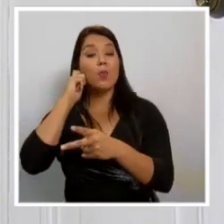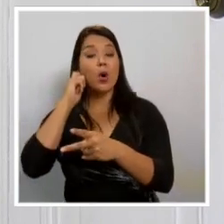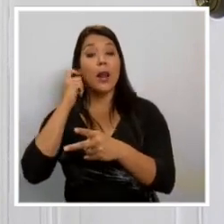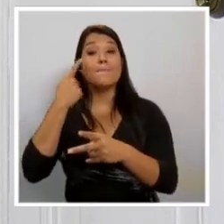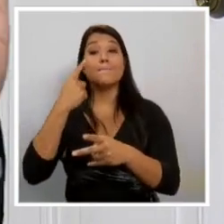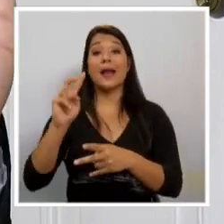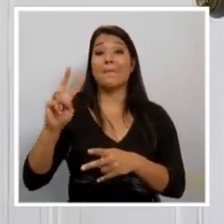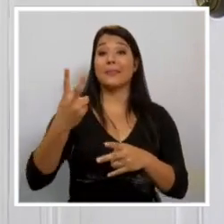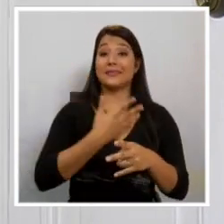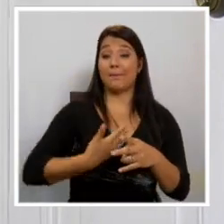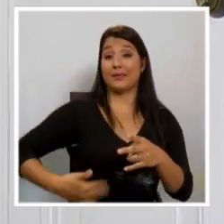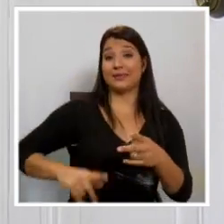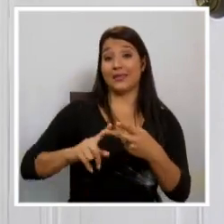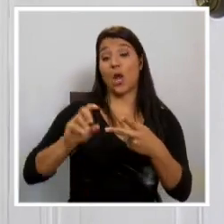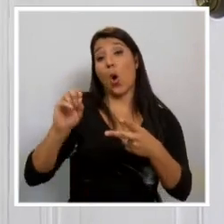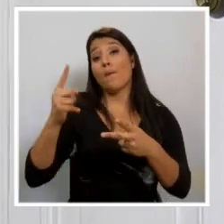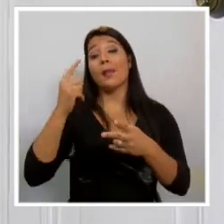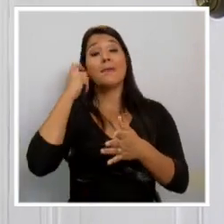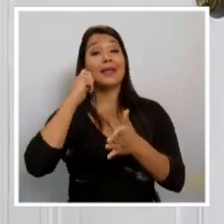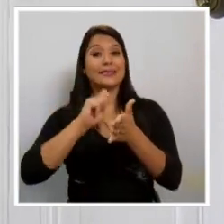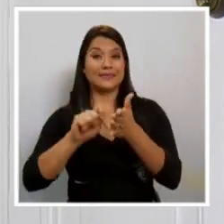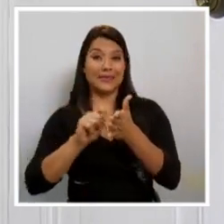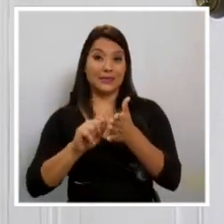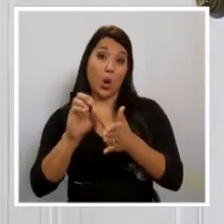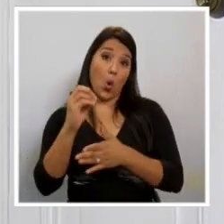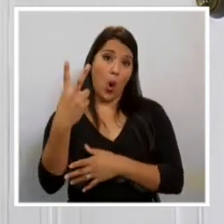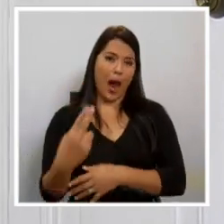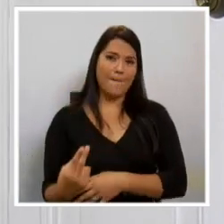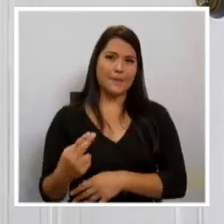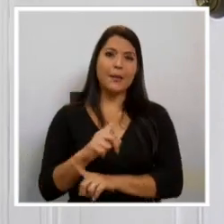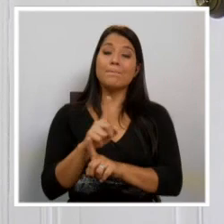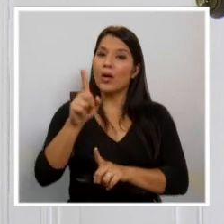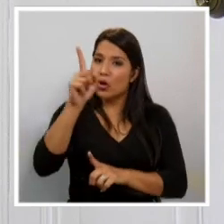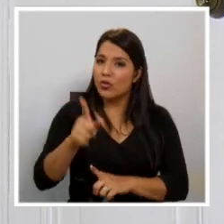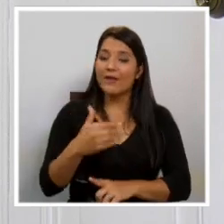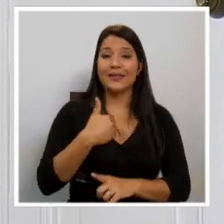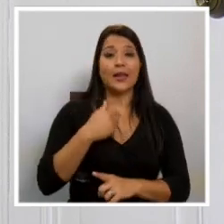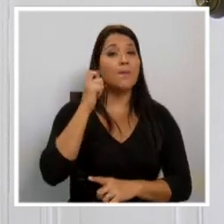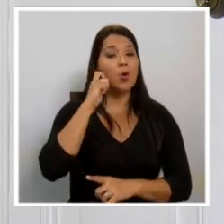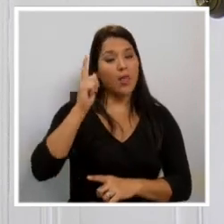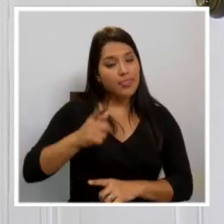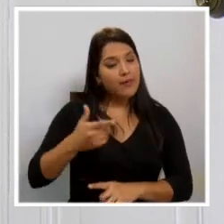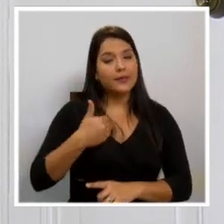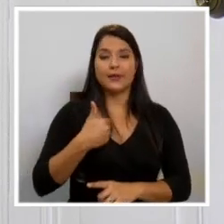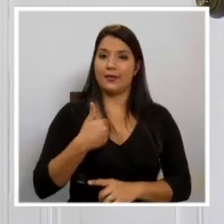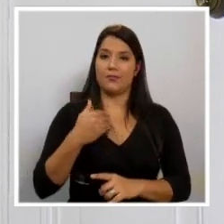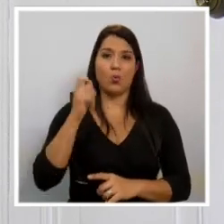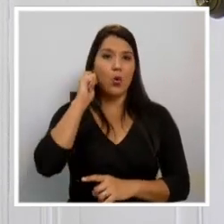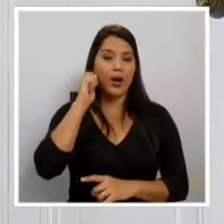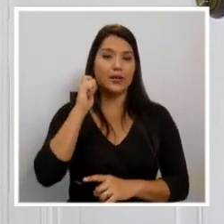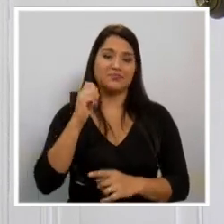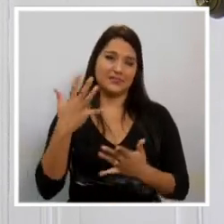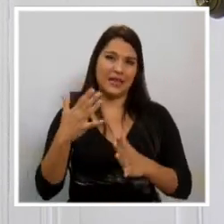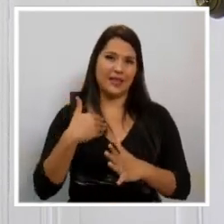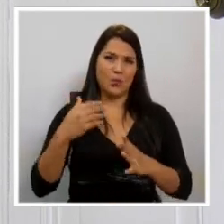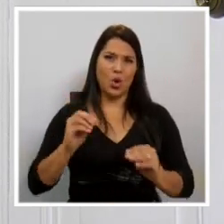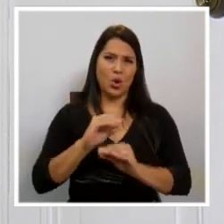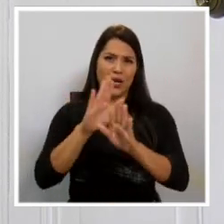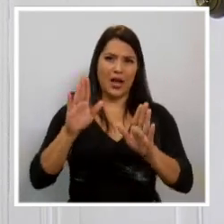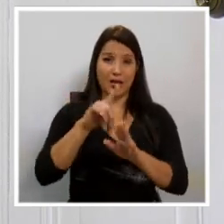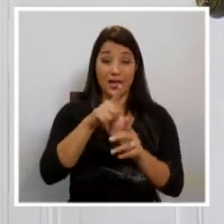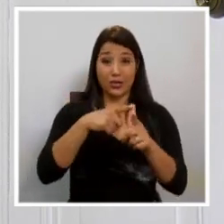Ahí está o en las dos. Ahí está la alternativa, pero que tiene que haber, tengo claro que tiene que haber. Y recordemos que el bloque de